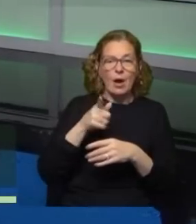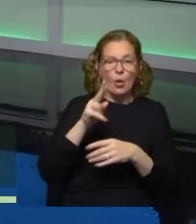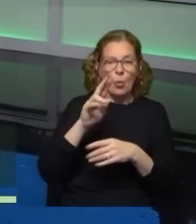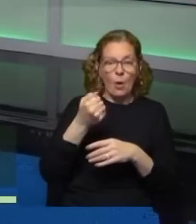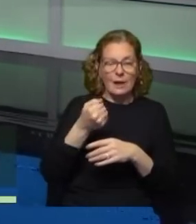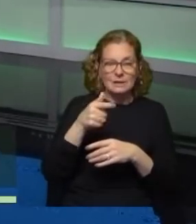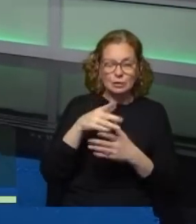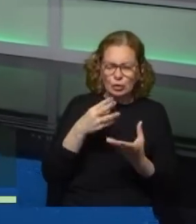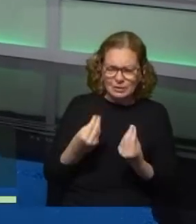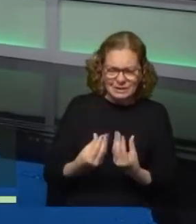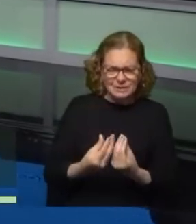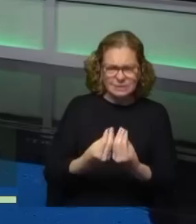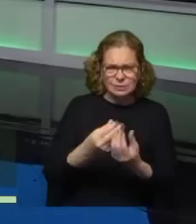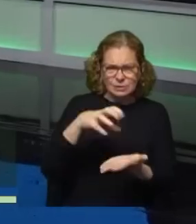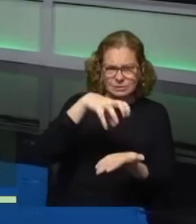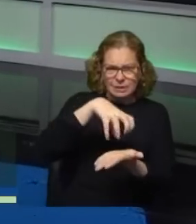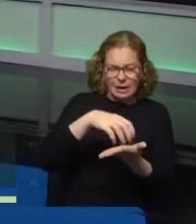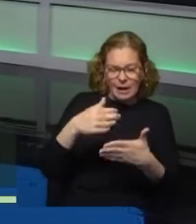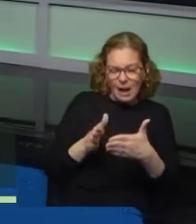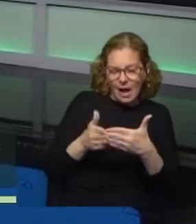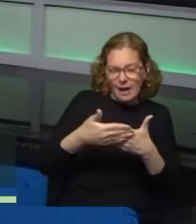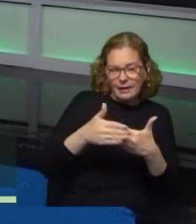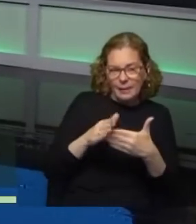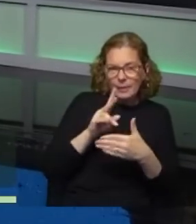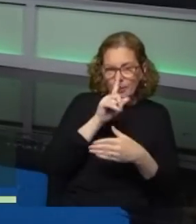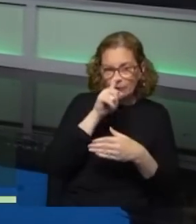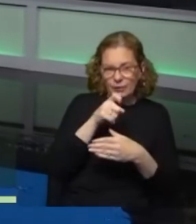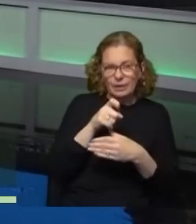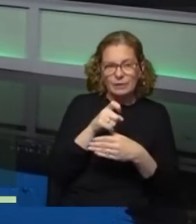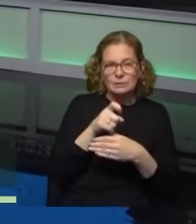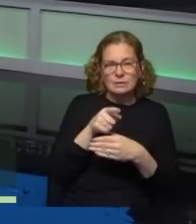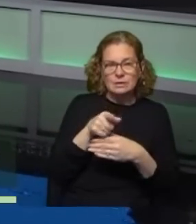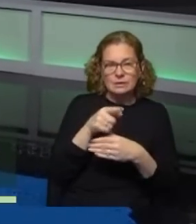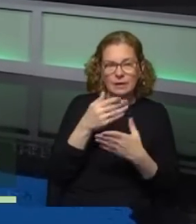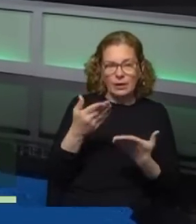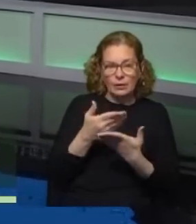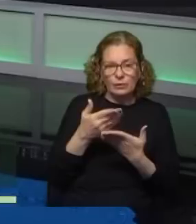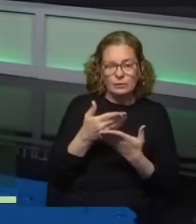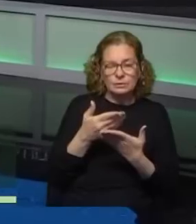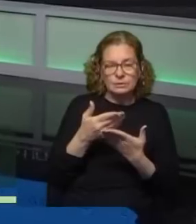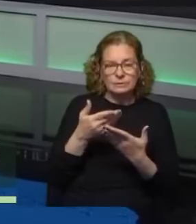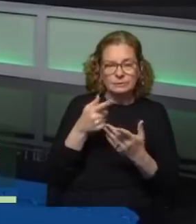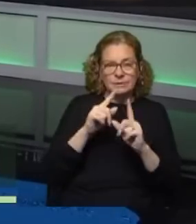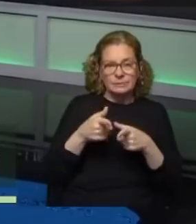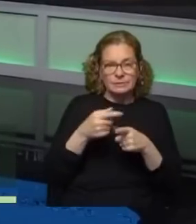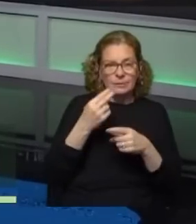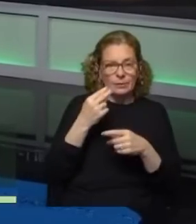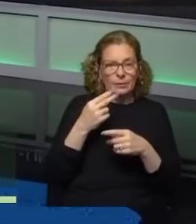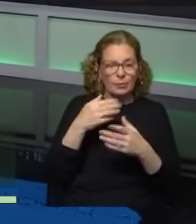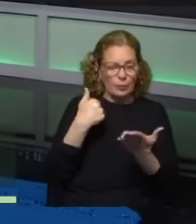bueno estos terrenos que están ahí en la rambla sur de Montevideo en el que concretamente ahora hay una iniciativa también